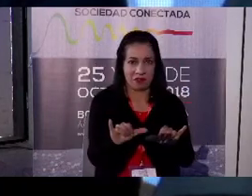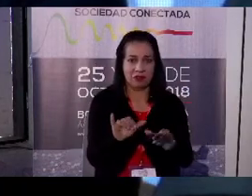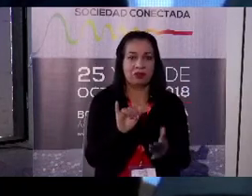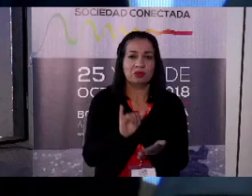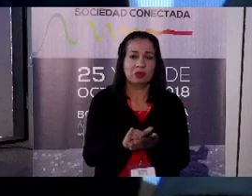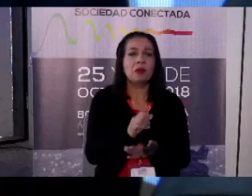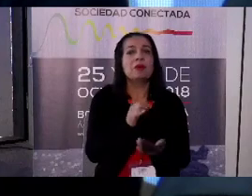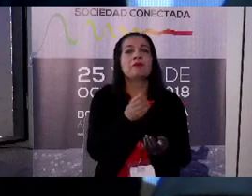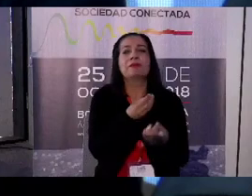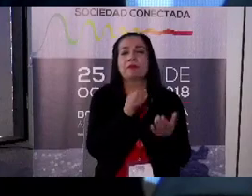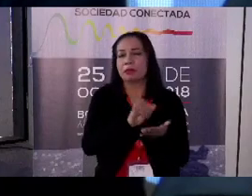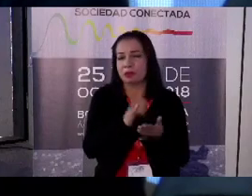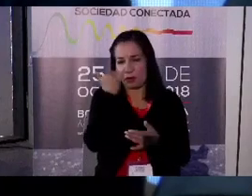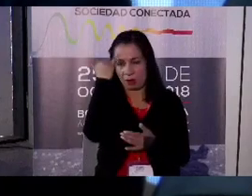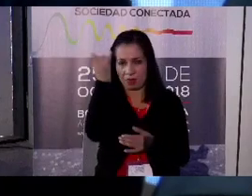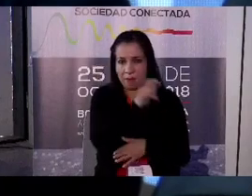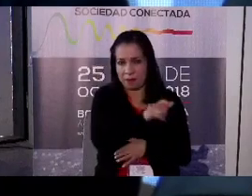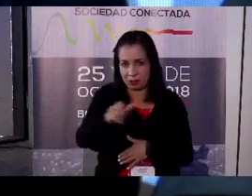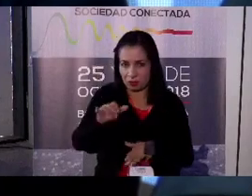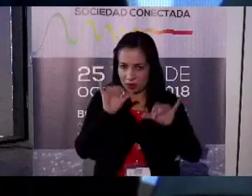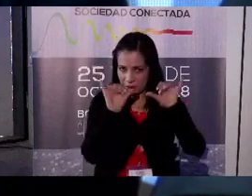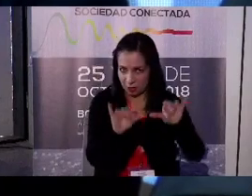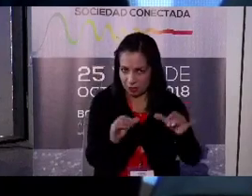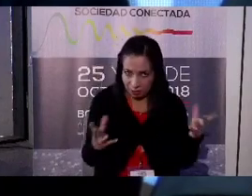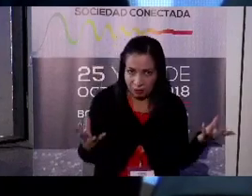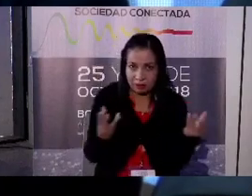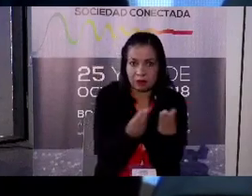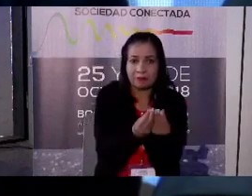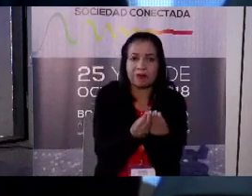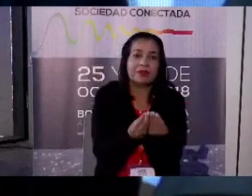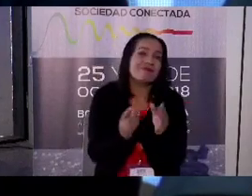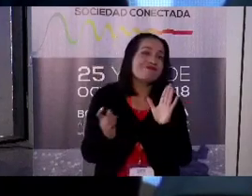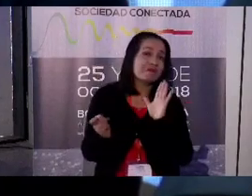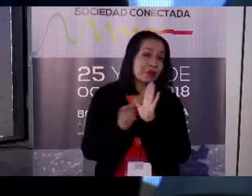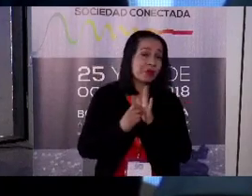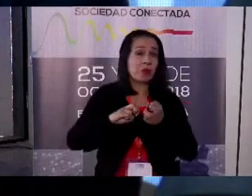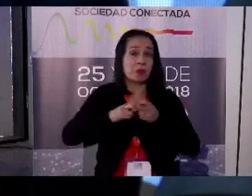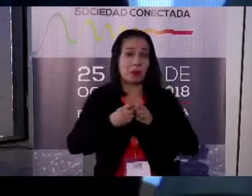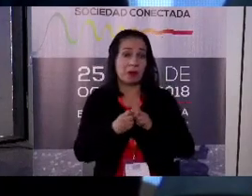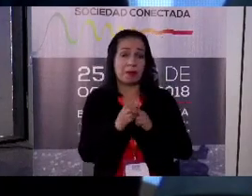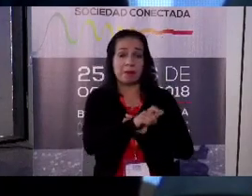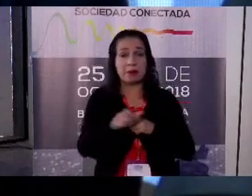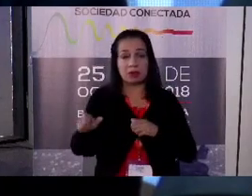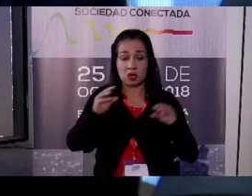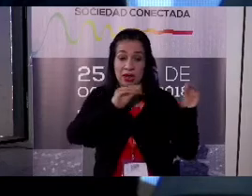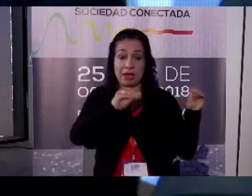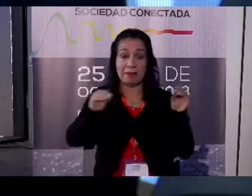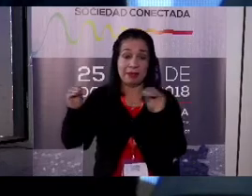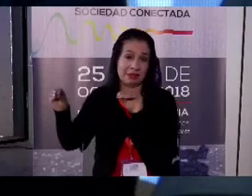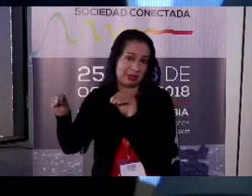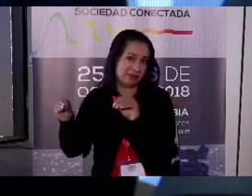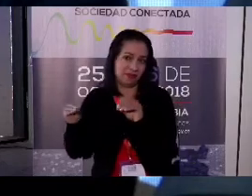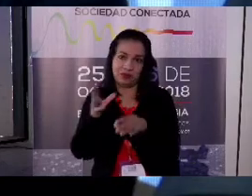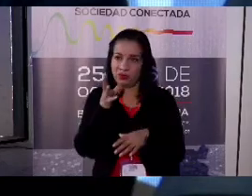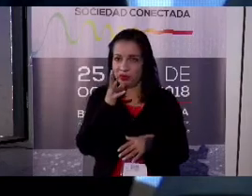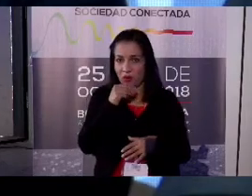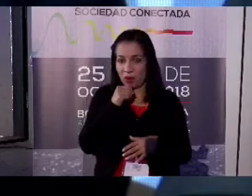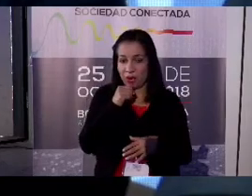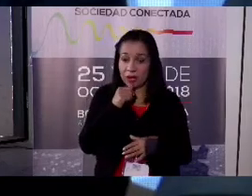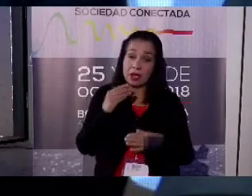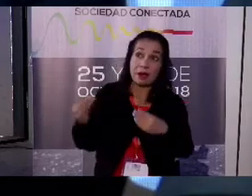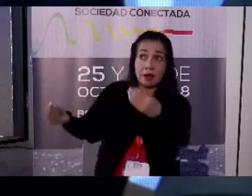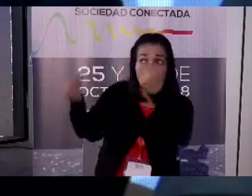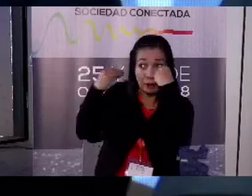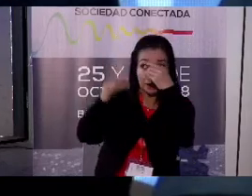la población porque el gran problema que tenemos es que no tenemos gente capacitada y después cuando se capacita migra Entonces el